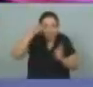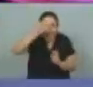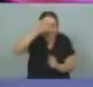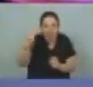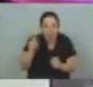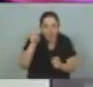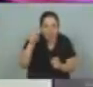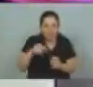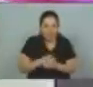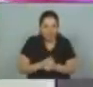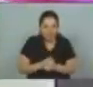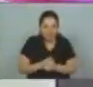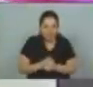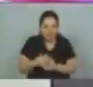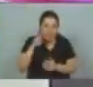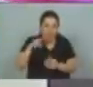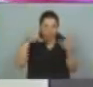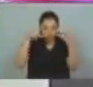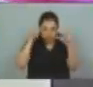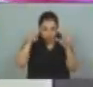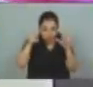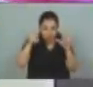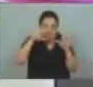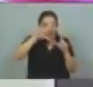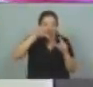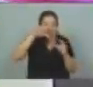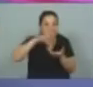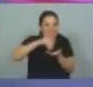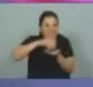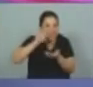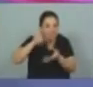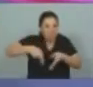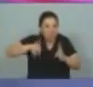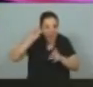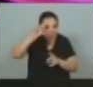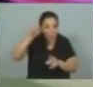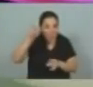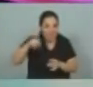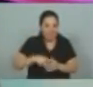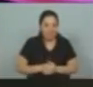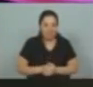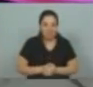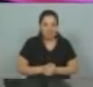La Serenidad. Pero esta sería la imagen satelital del terreno. Sí.